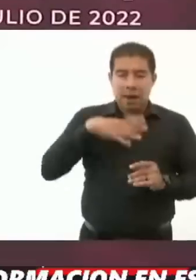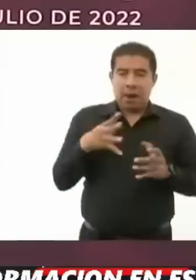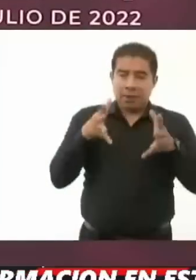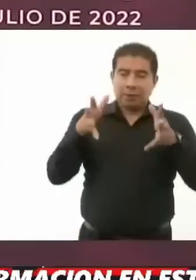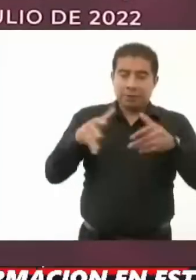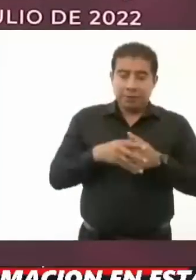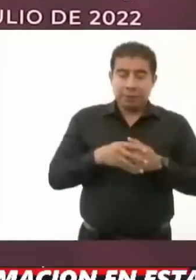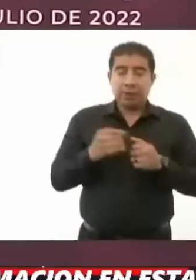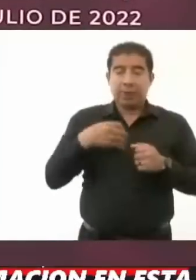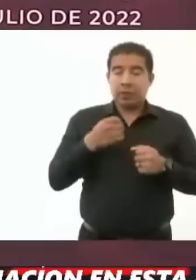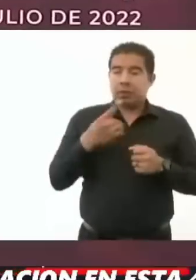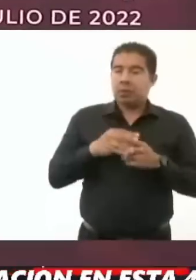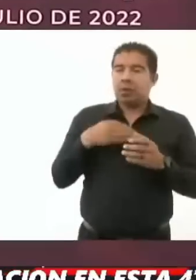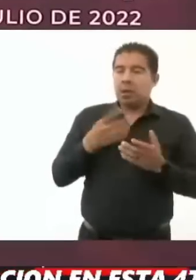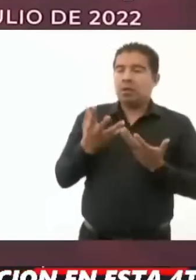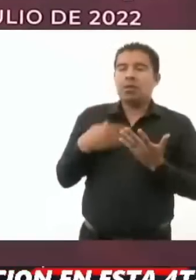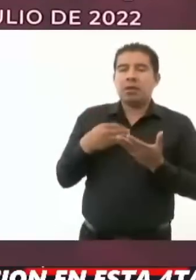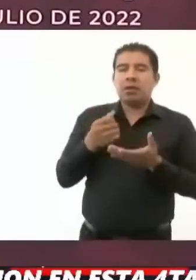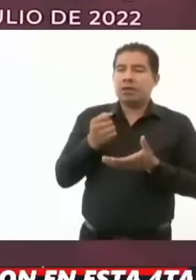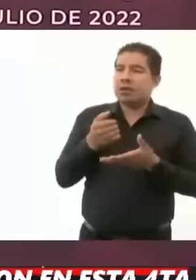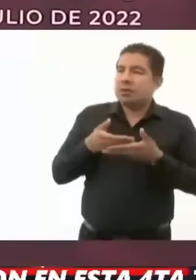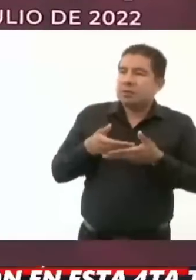migajas, frijol con gorgojo.